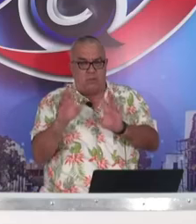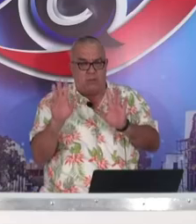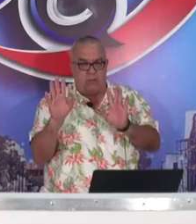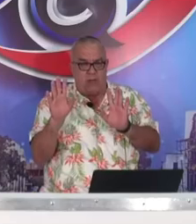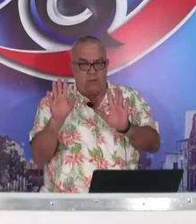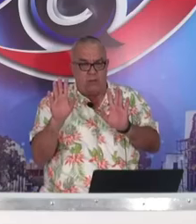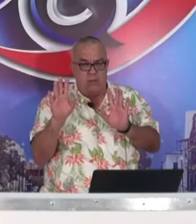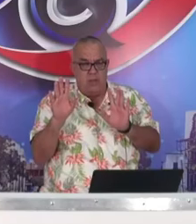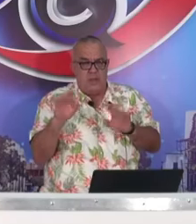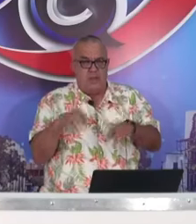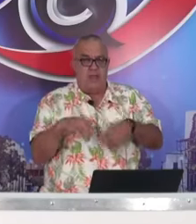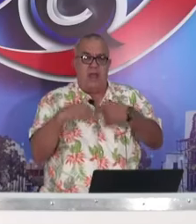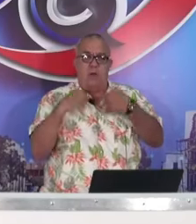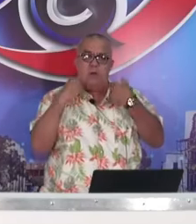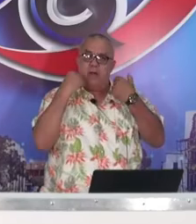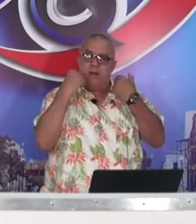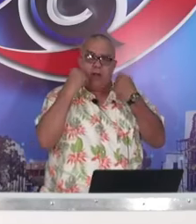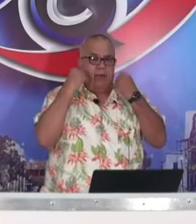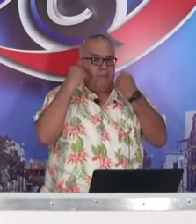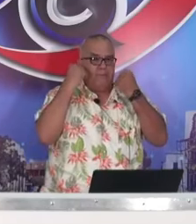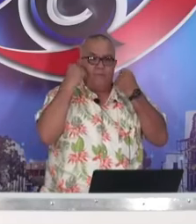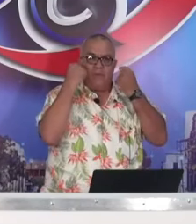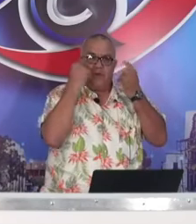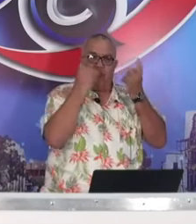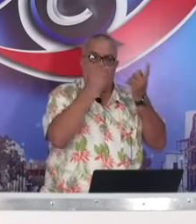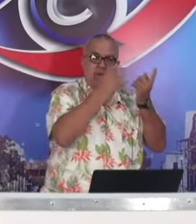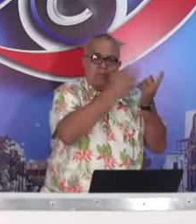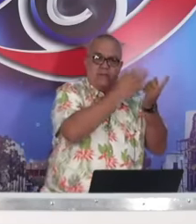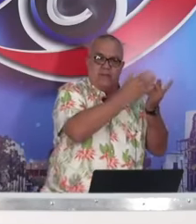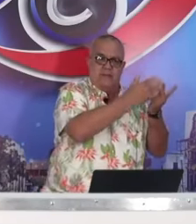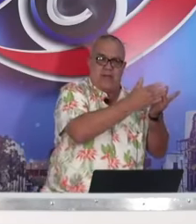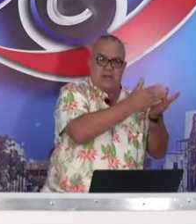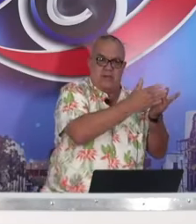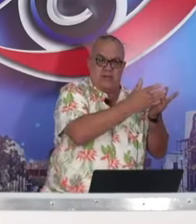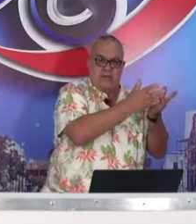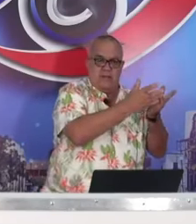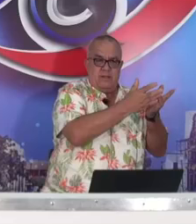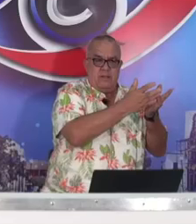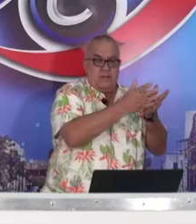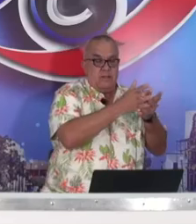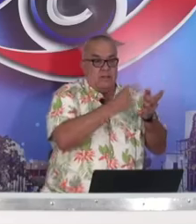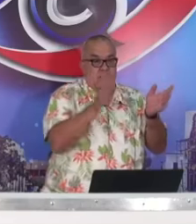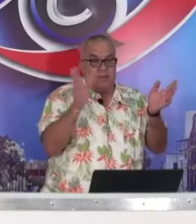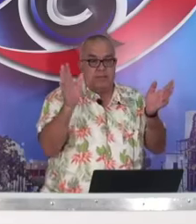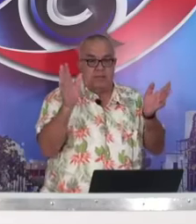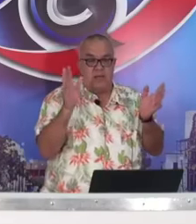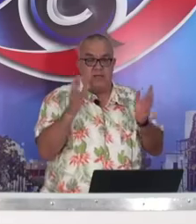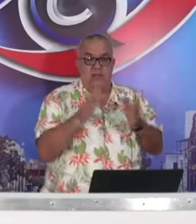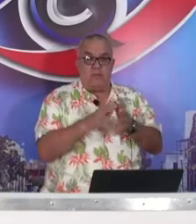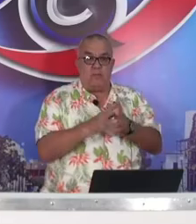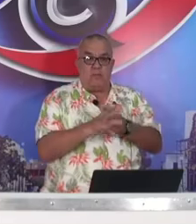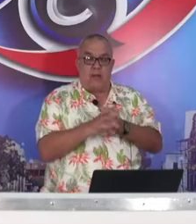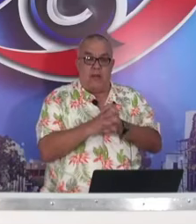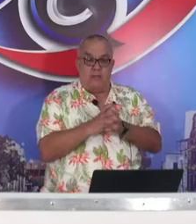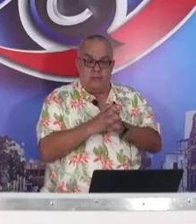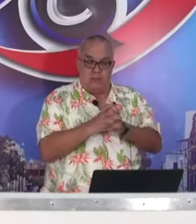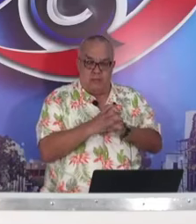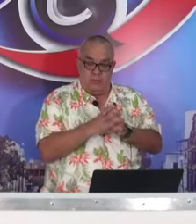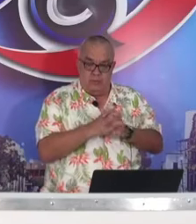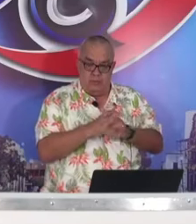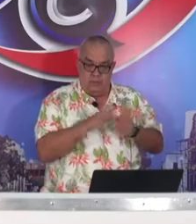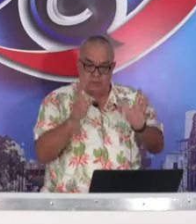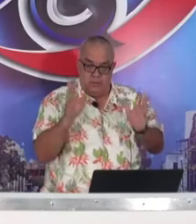siendo diputado. Y aunque lo puedan sentenciar, seguirá siendo diputado.